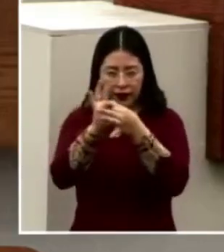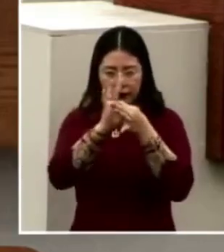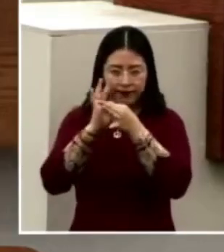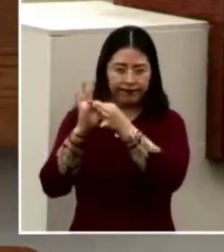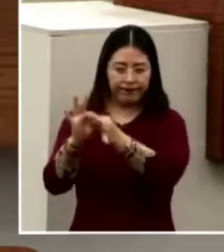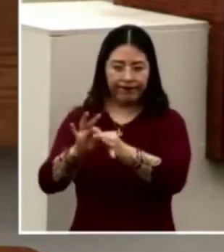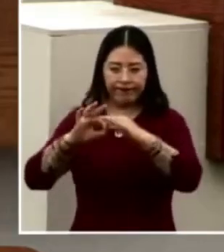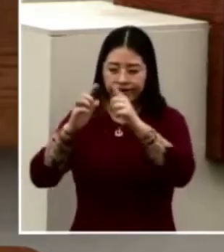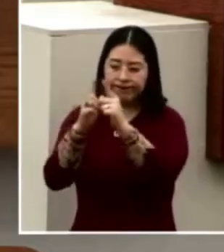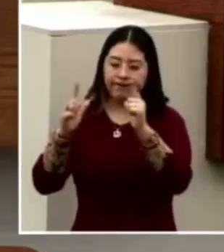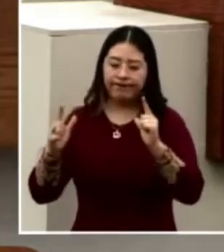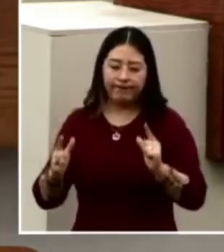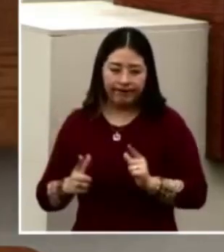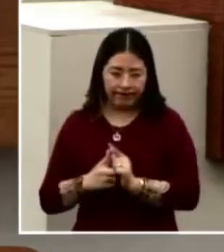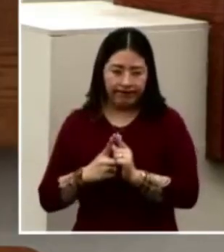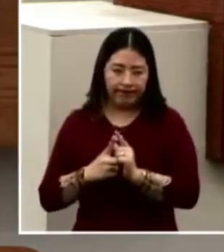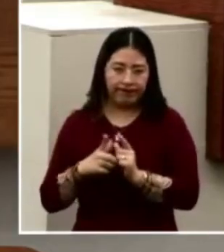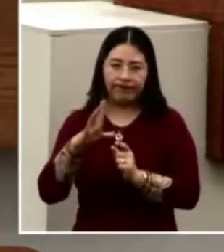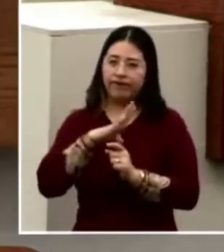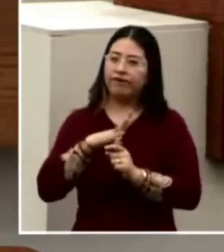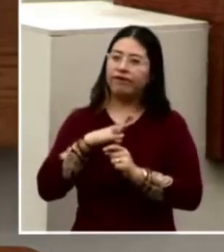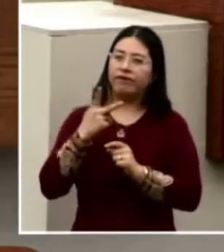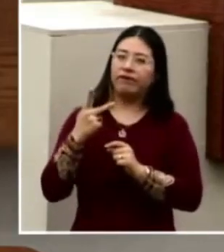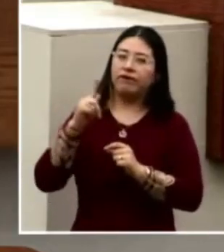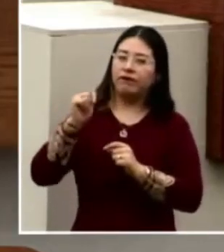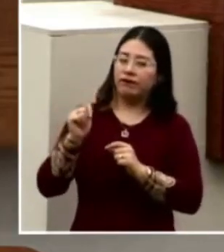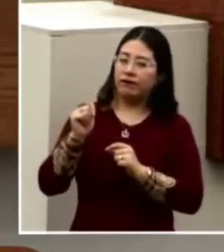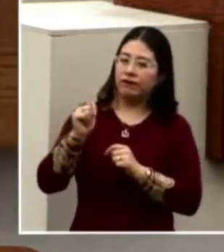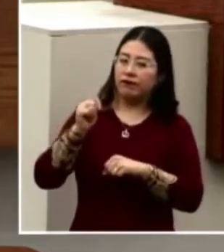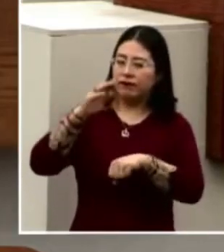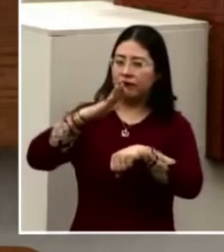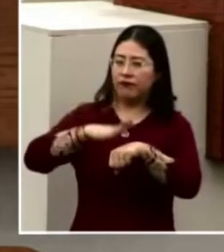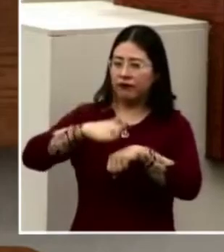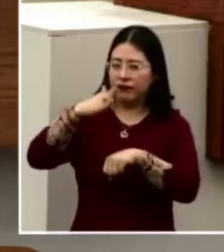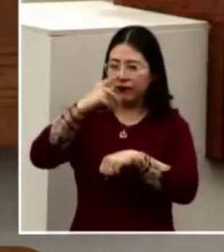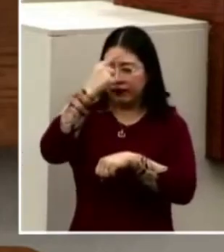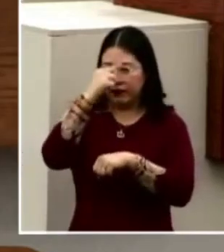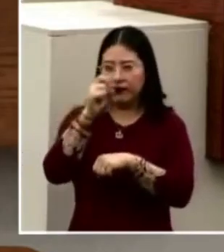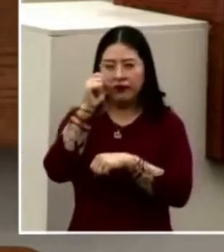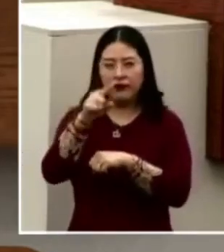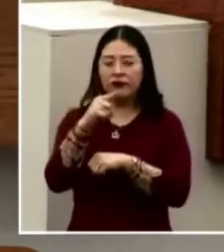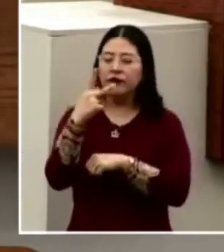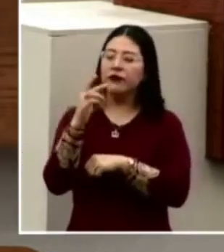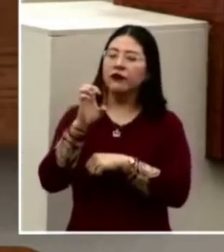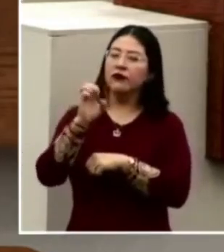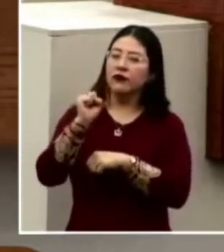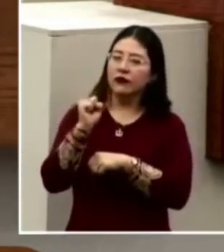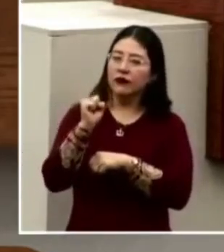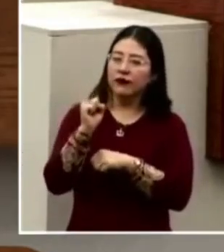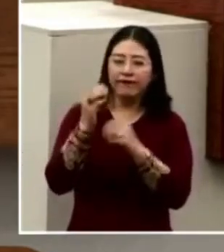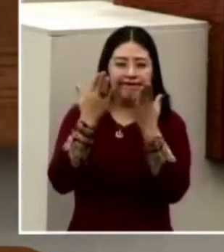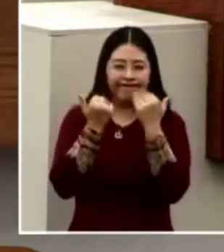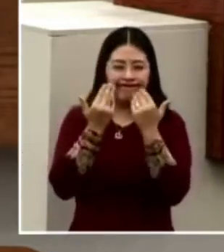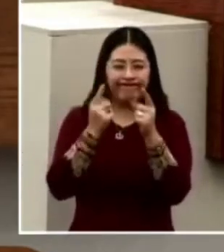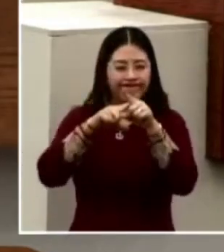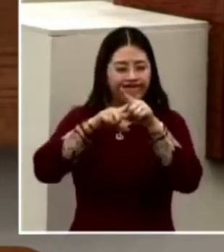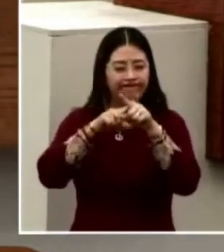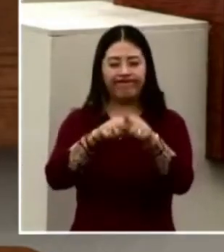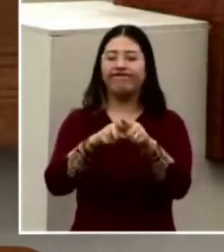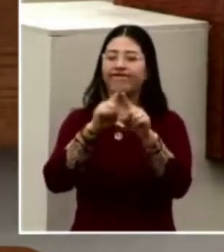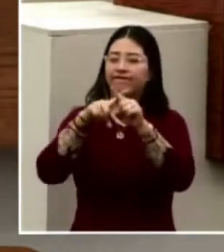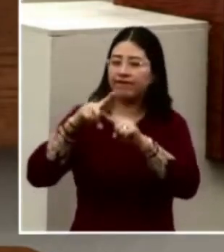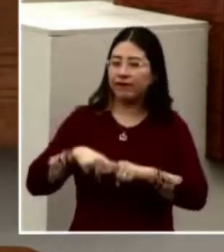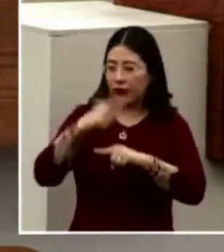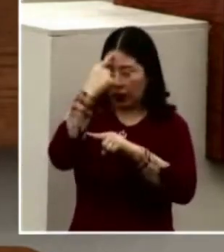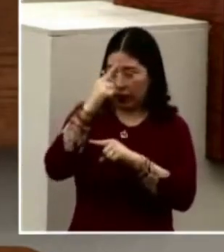de Morena, Verde, PT, aunque se le adicionaba el PES, no alcanzaba la